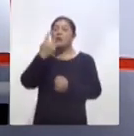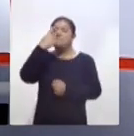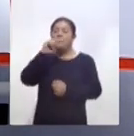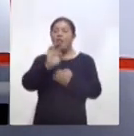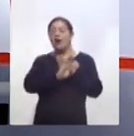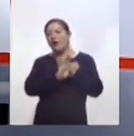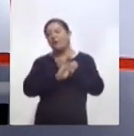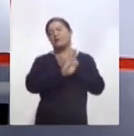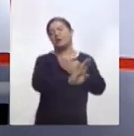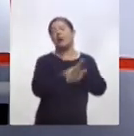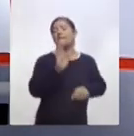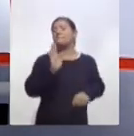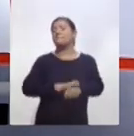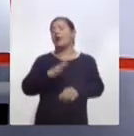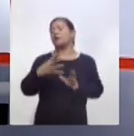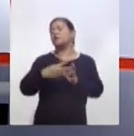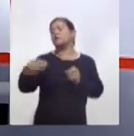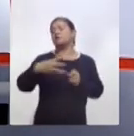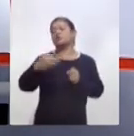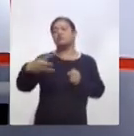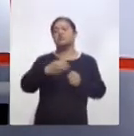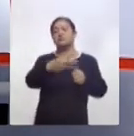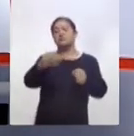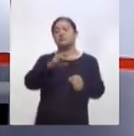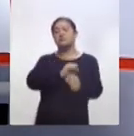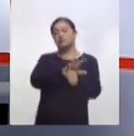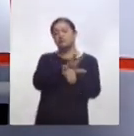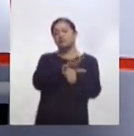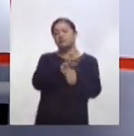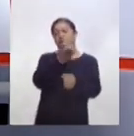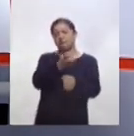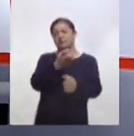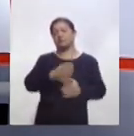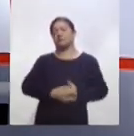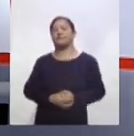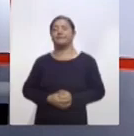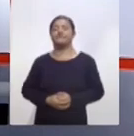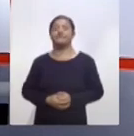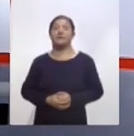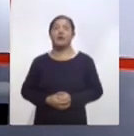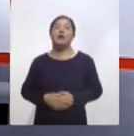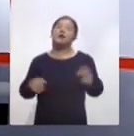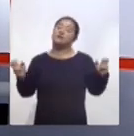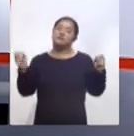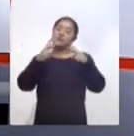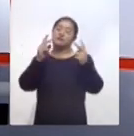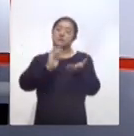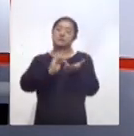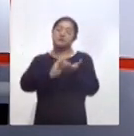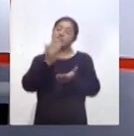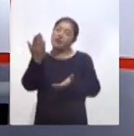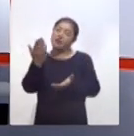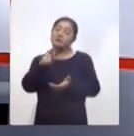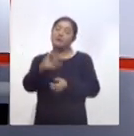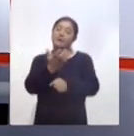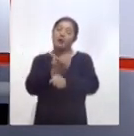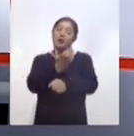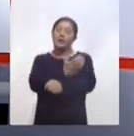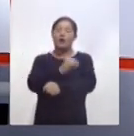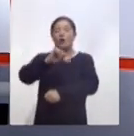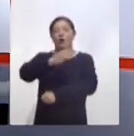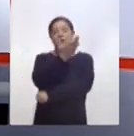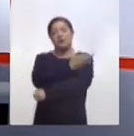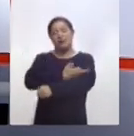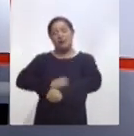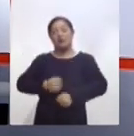evite mayor contagio de esta pandemia. Vámonos ya. Gracias por habernos acompañado esta